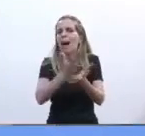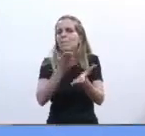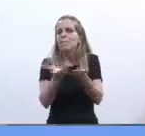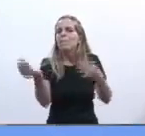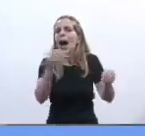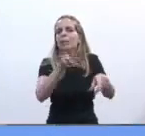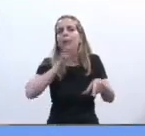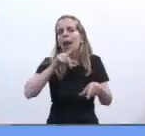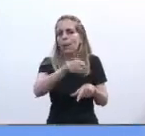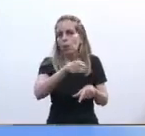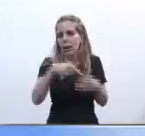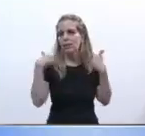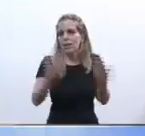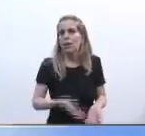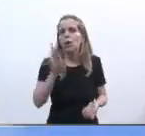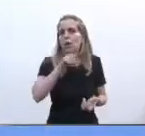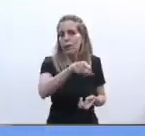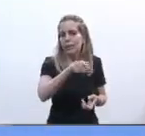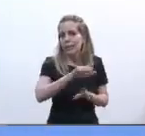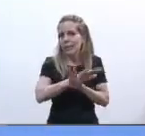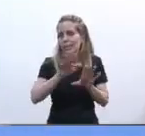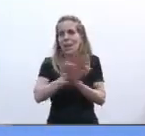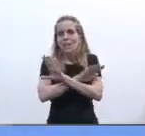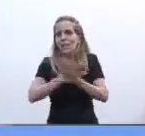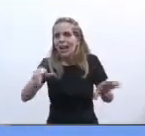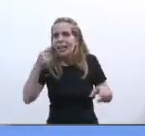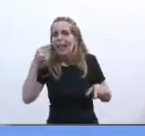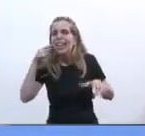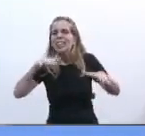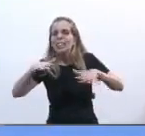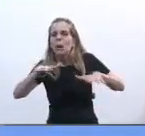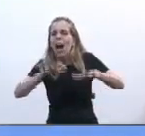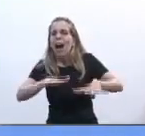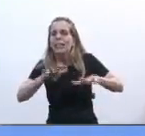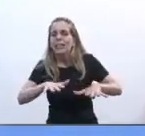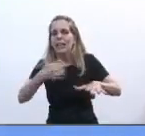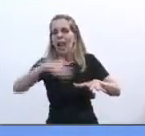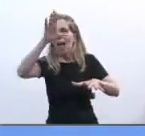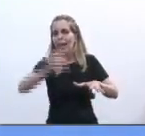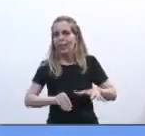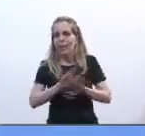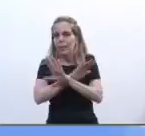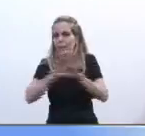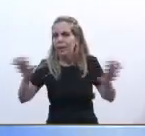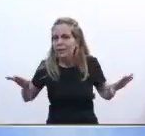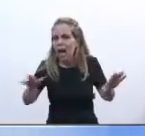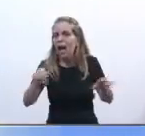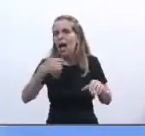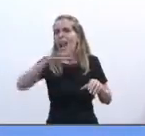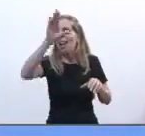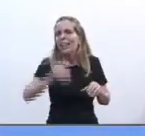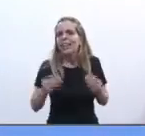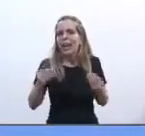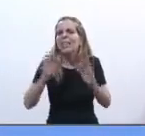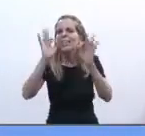y que no podemos seguir conviviendo con esta situación en la argentina no podemos seguir conviviendo